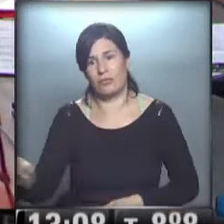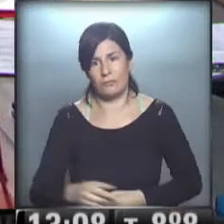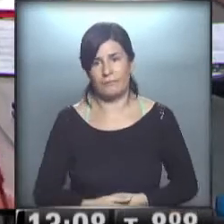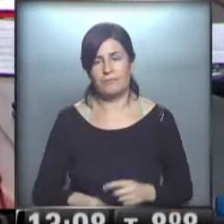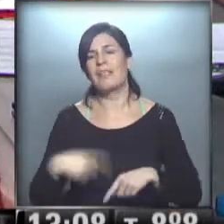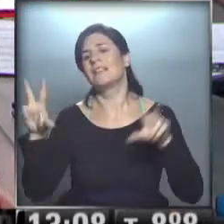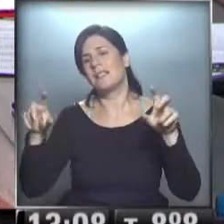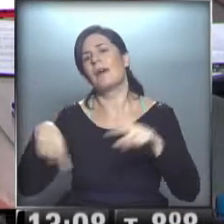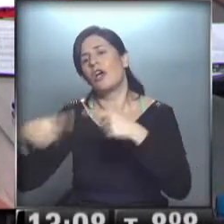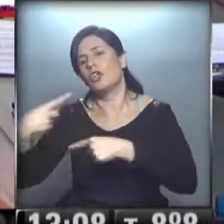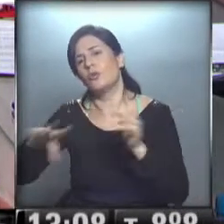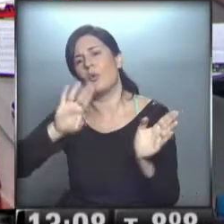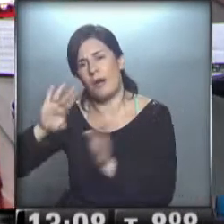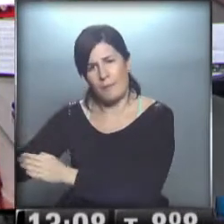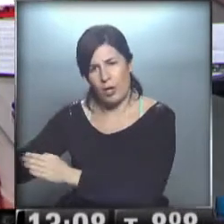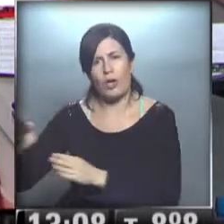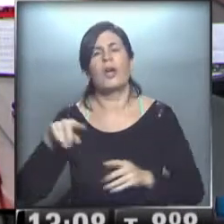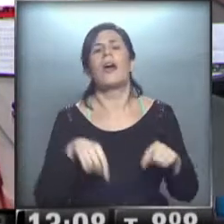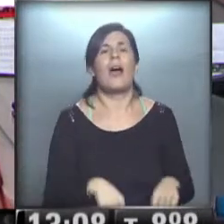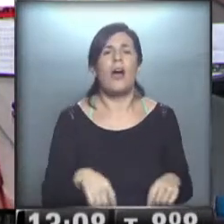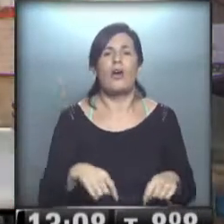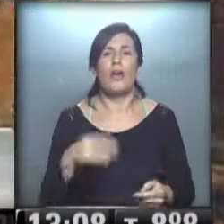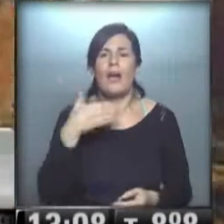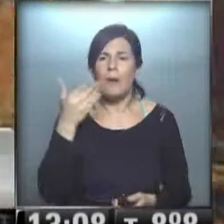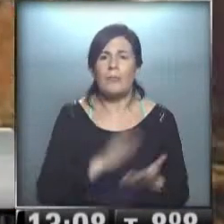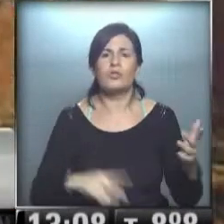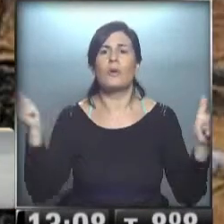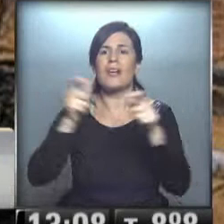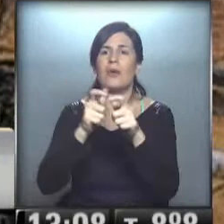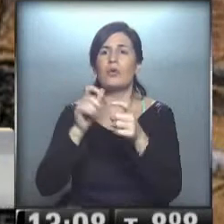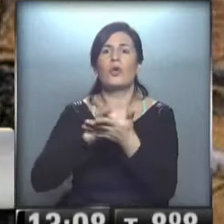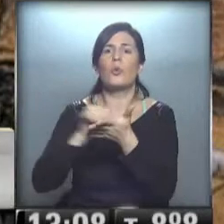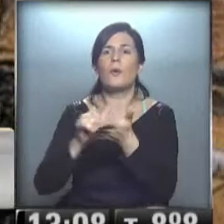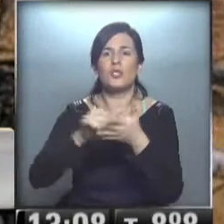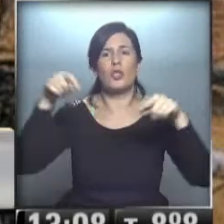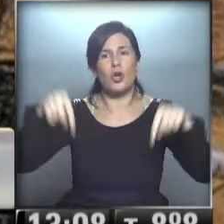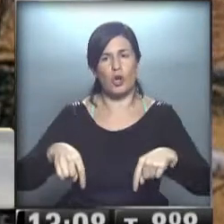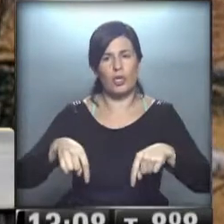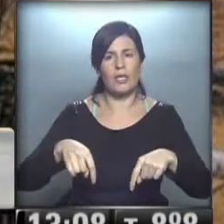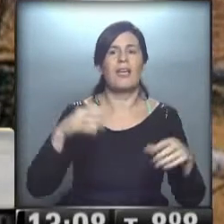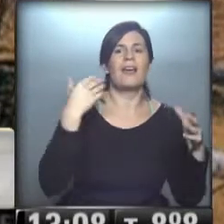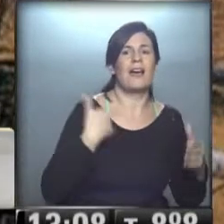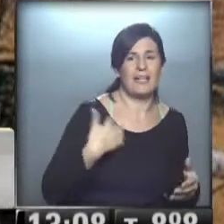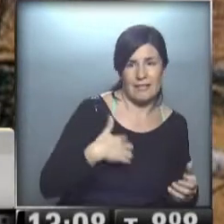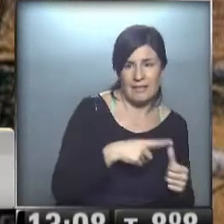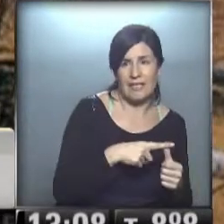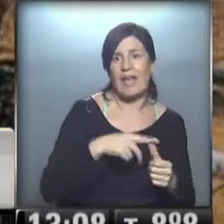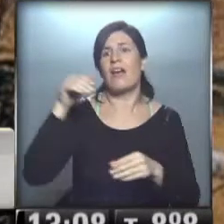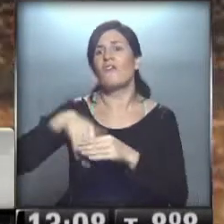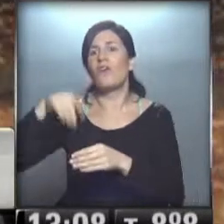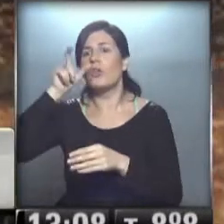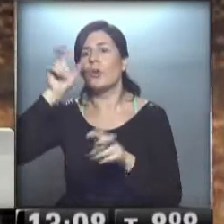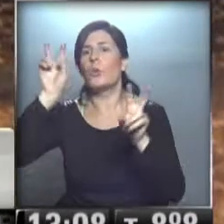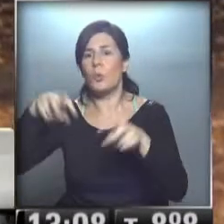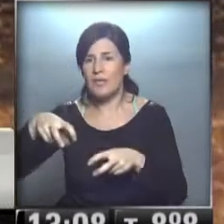Ahora nos ocupamos del encuentro previsto para hoy en Nueva York entre las partes, los representantes del Estado argentino,